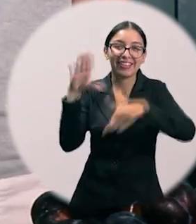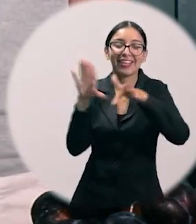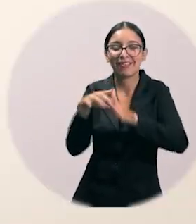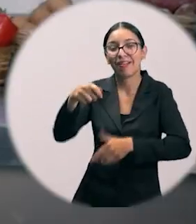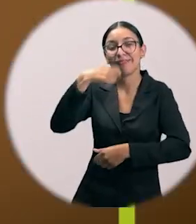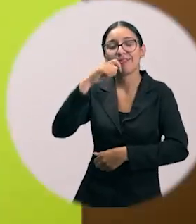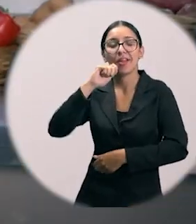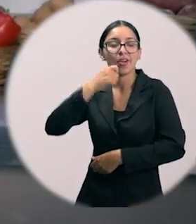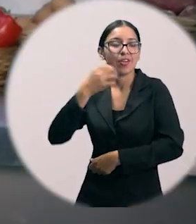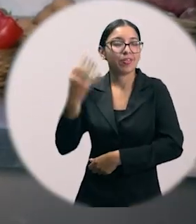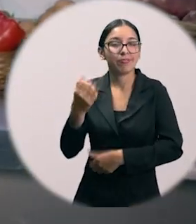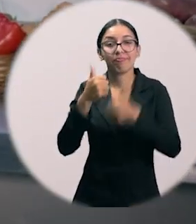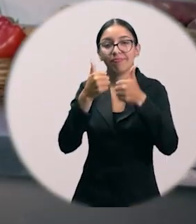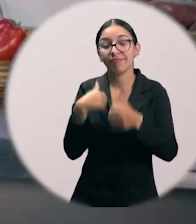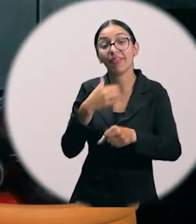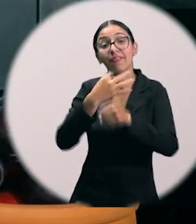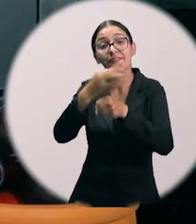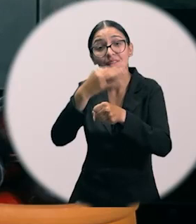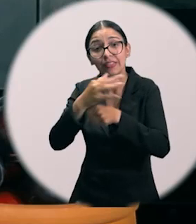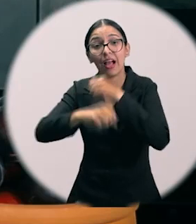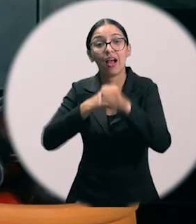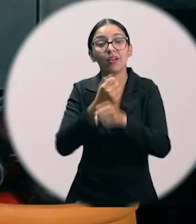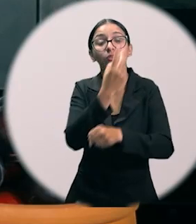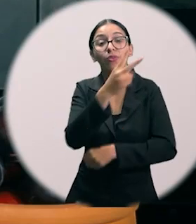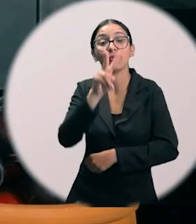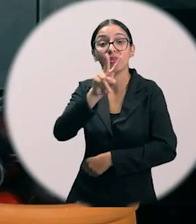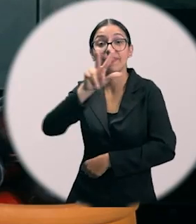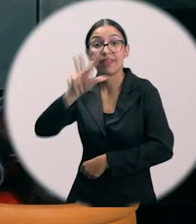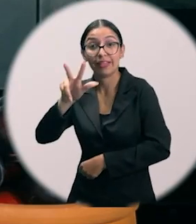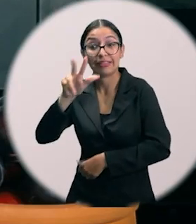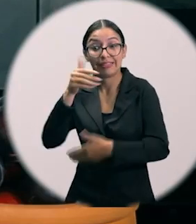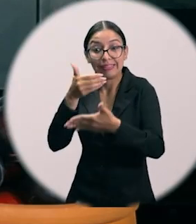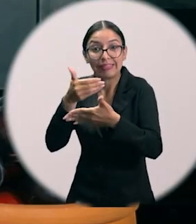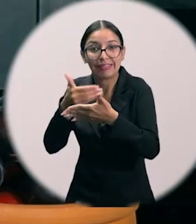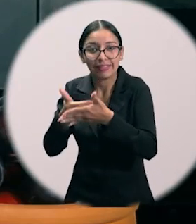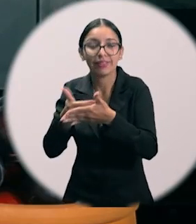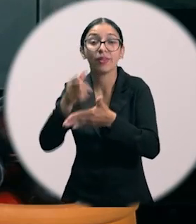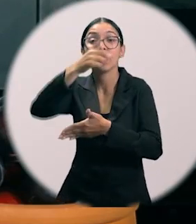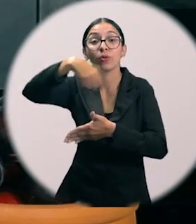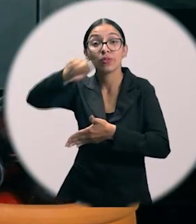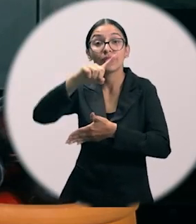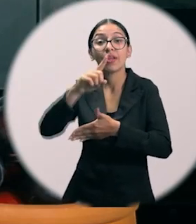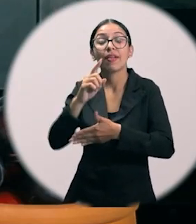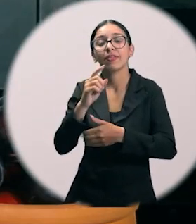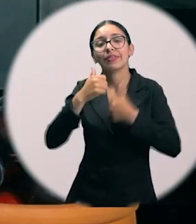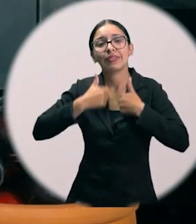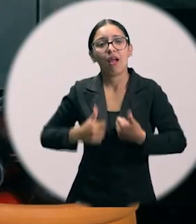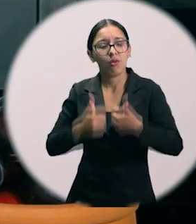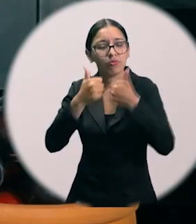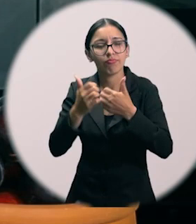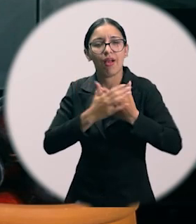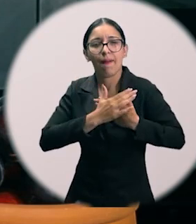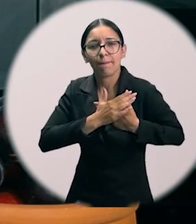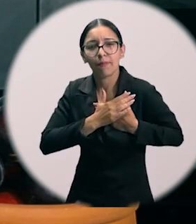Muy rico. Mis mejores deseos para este año 2023 que está llegando, que tengan un año lleno de salud,